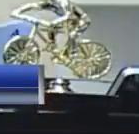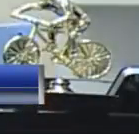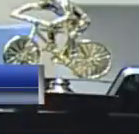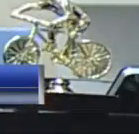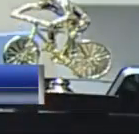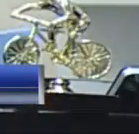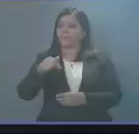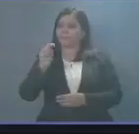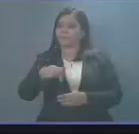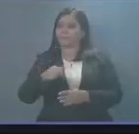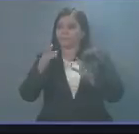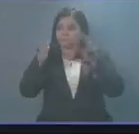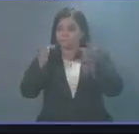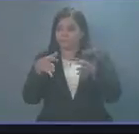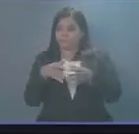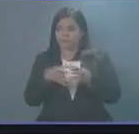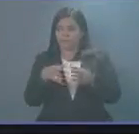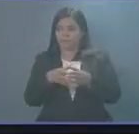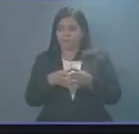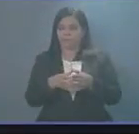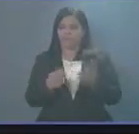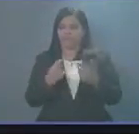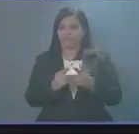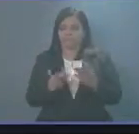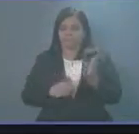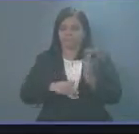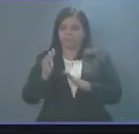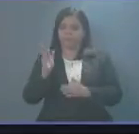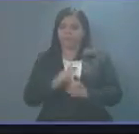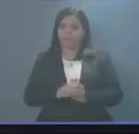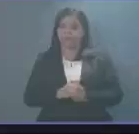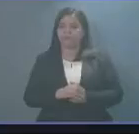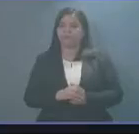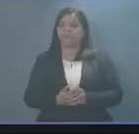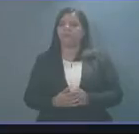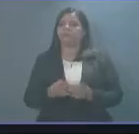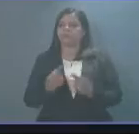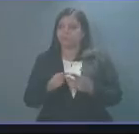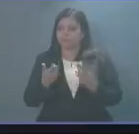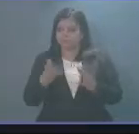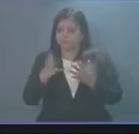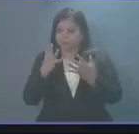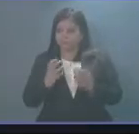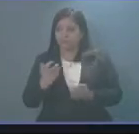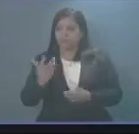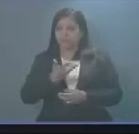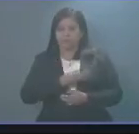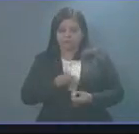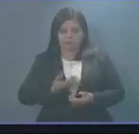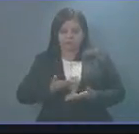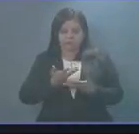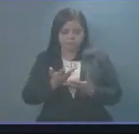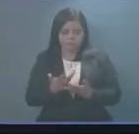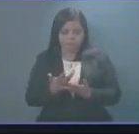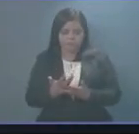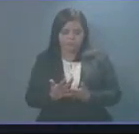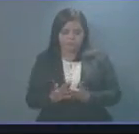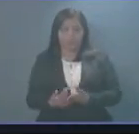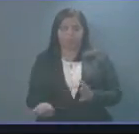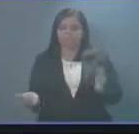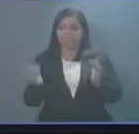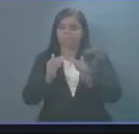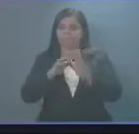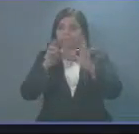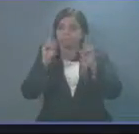este dictamen y, por supuesto, decir que este es un tema que